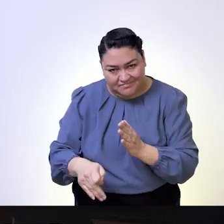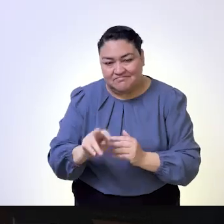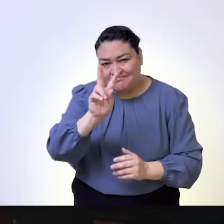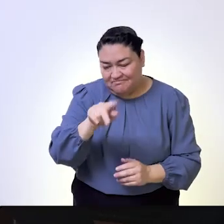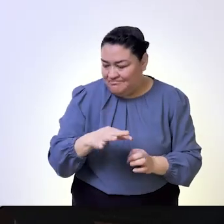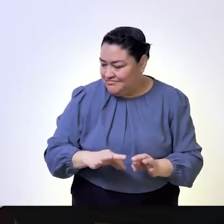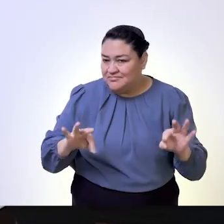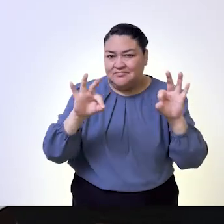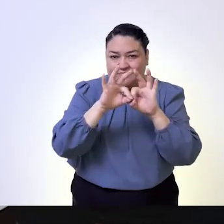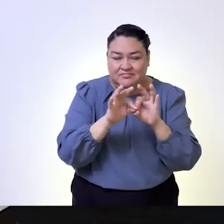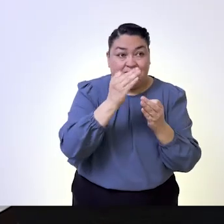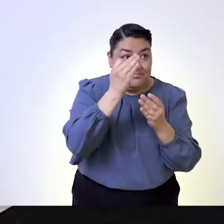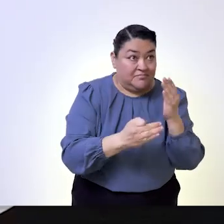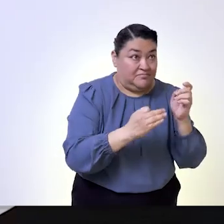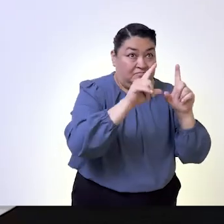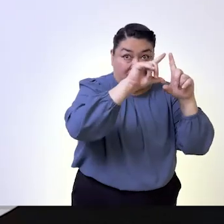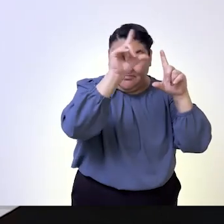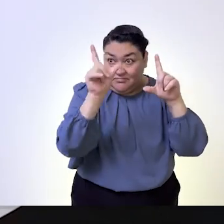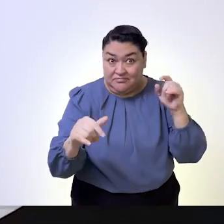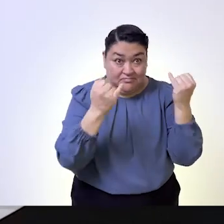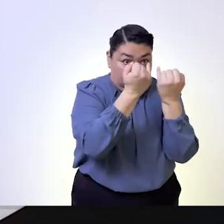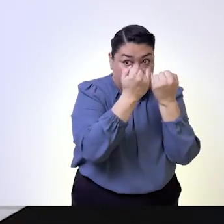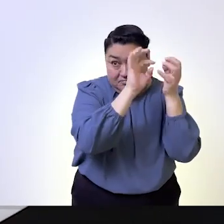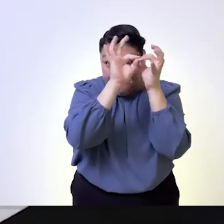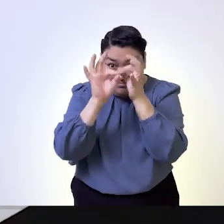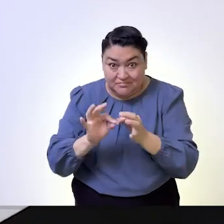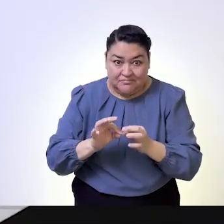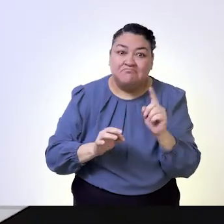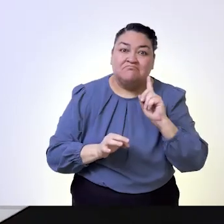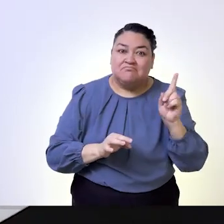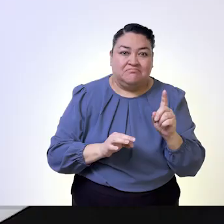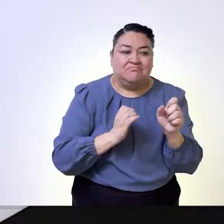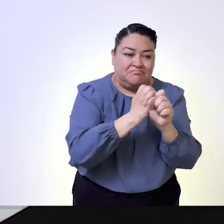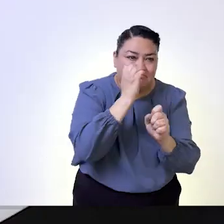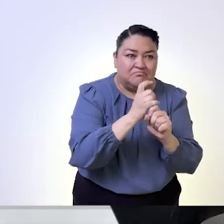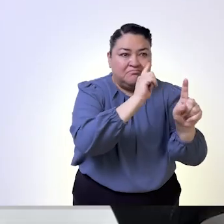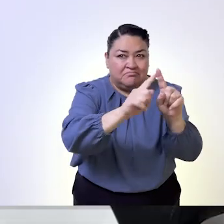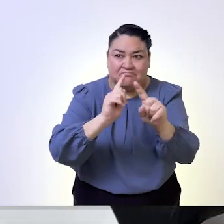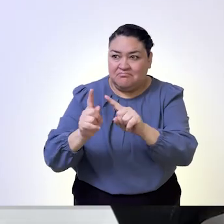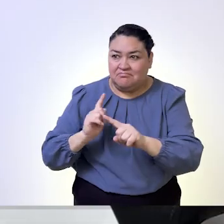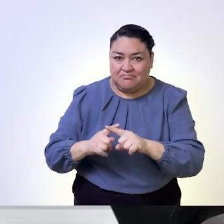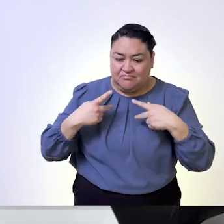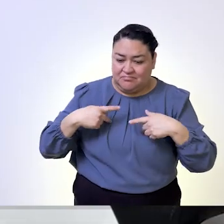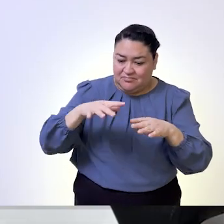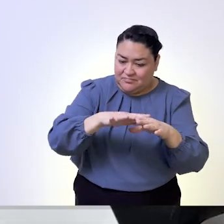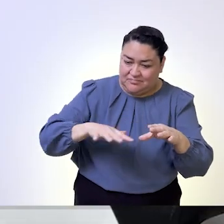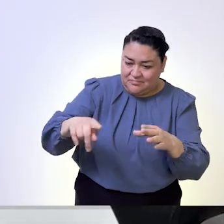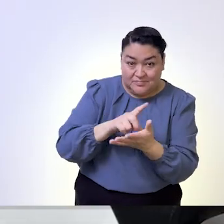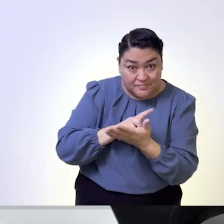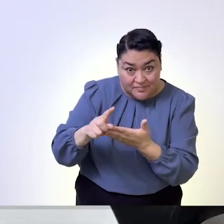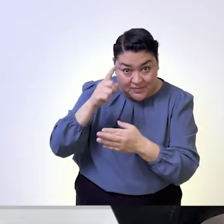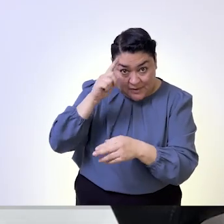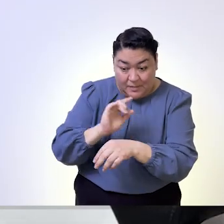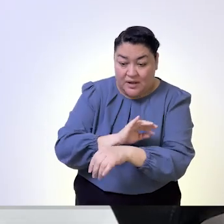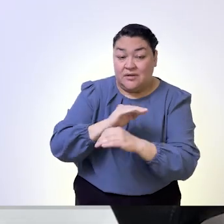relevancia, esta heterogeneidad de contenidos, esta variación en cuanto a la protección